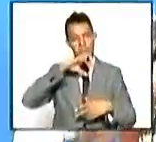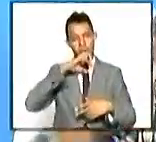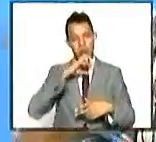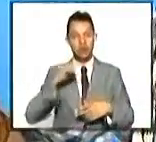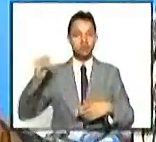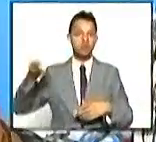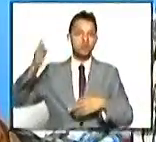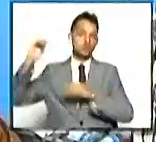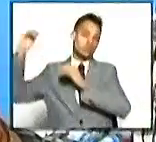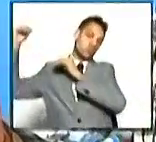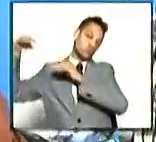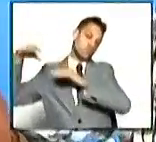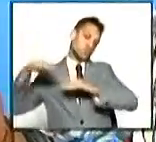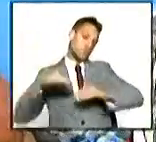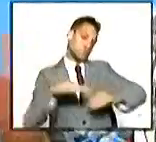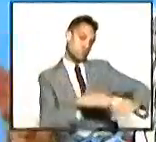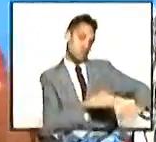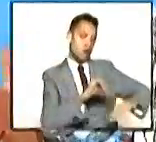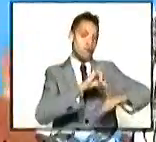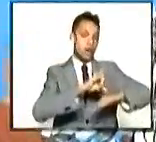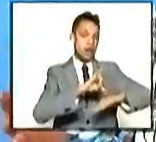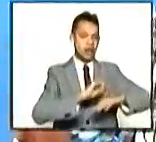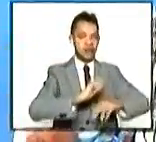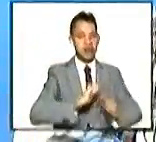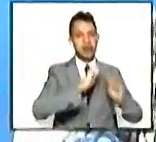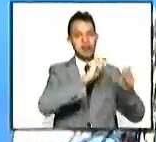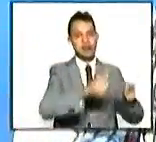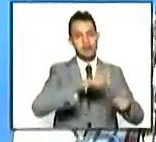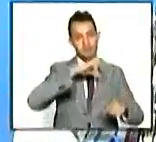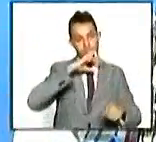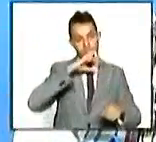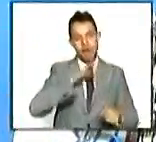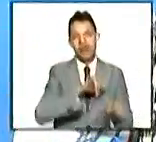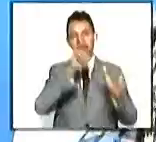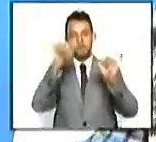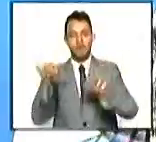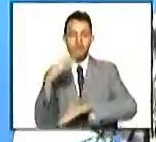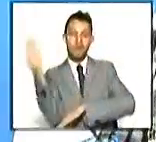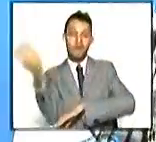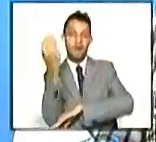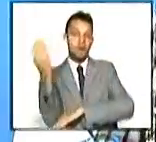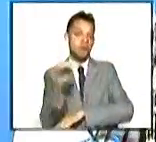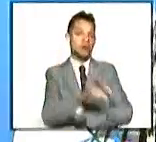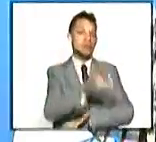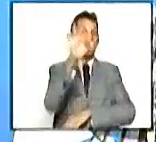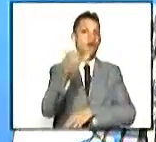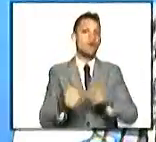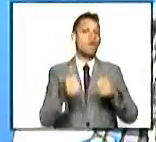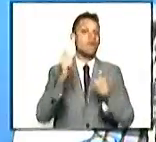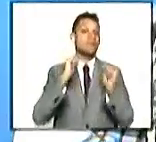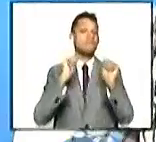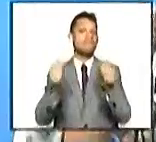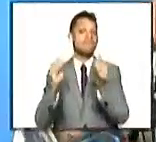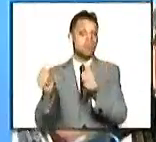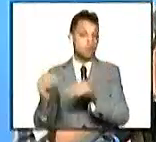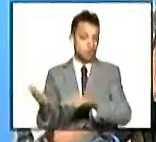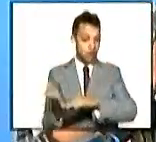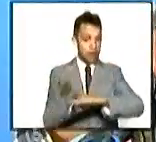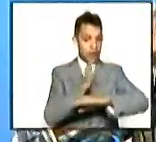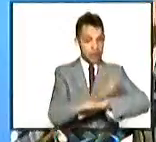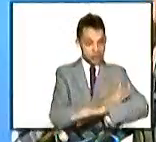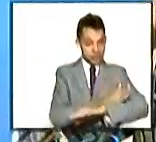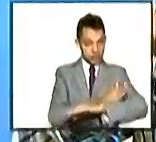Santo a ver para decidir en Colombia qué es lo que nos conviene y elegir un excelente presidente. Vamos, antes